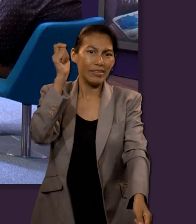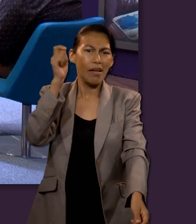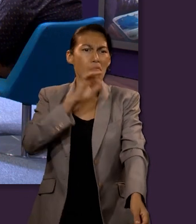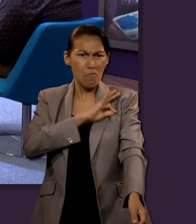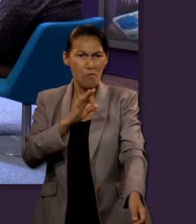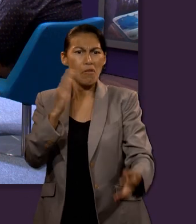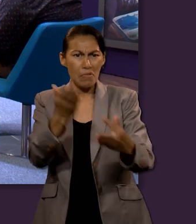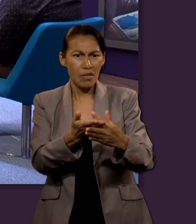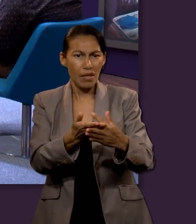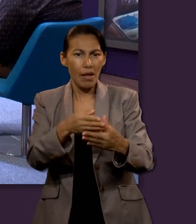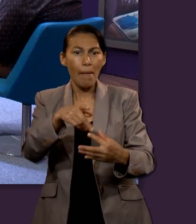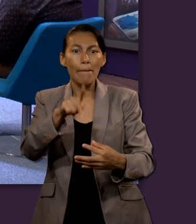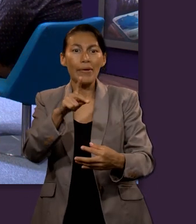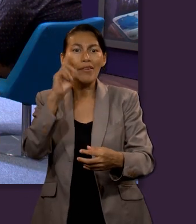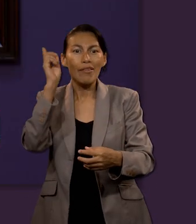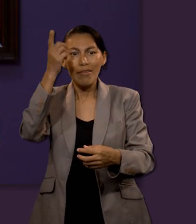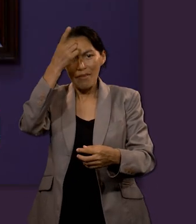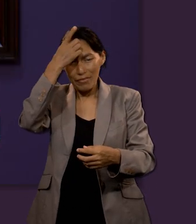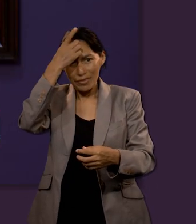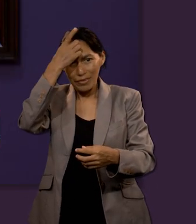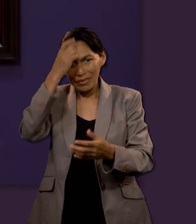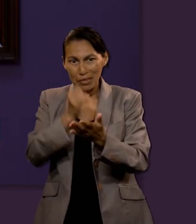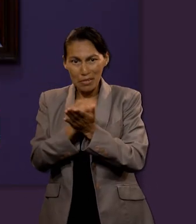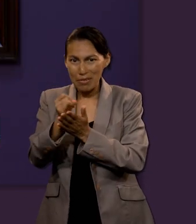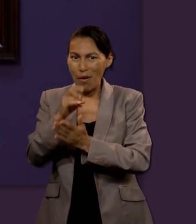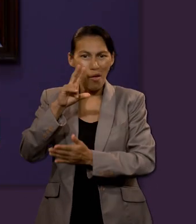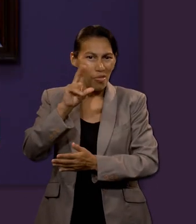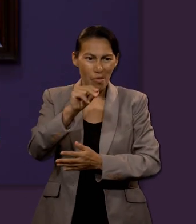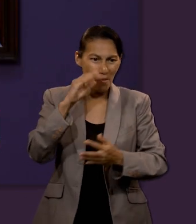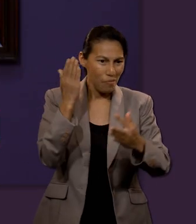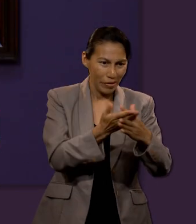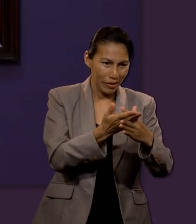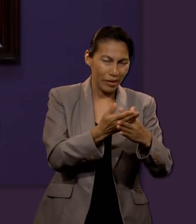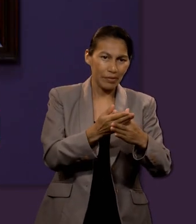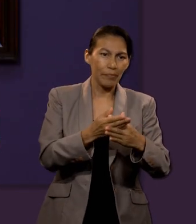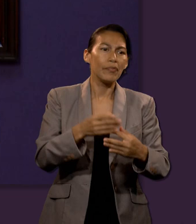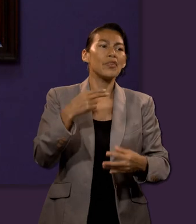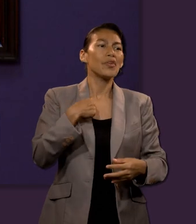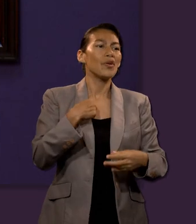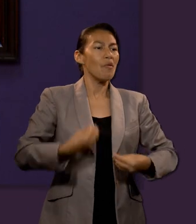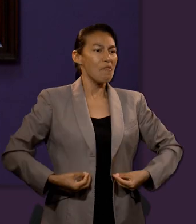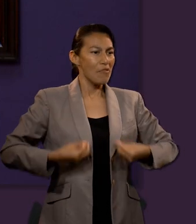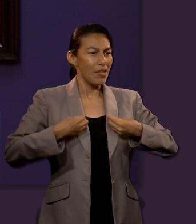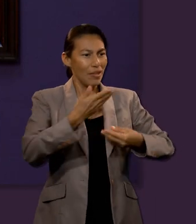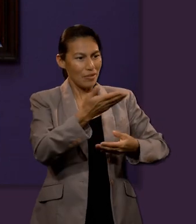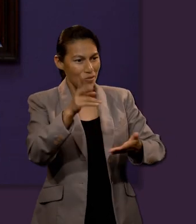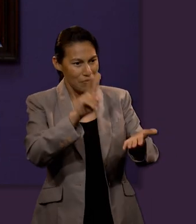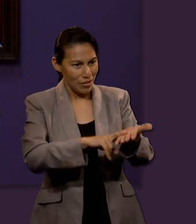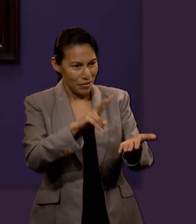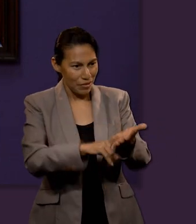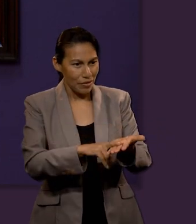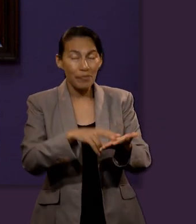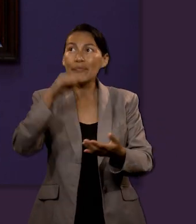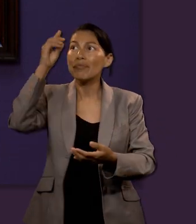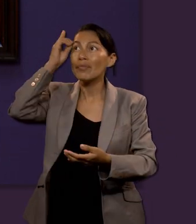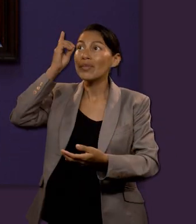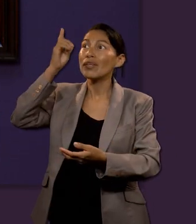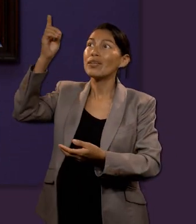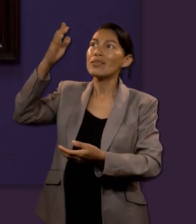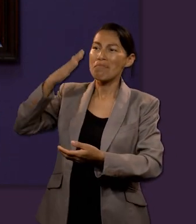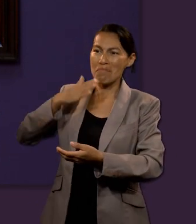menciona sin embargo así como y valoro la vida de usted que era que el señor valor en mi propia vida y me libre de toda angustia